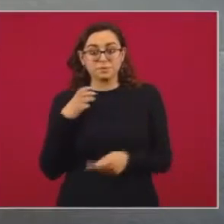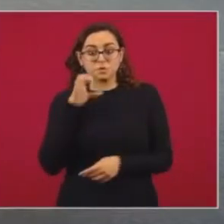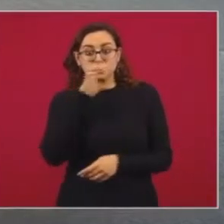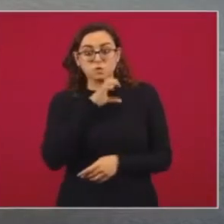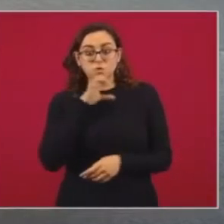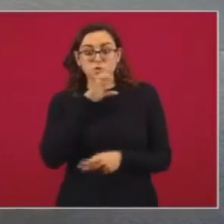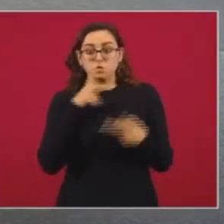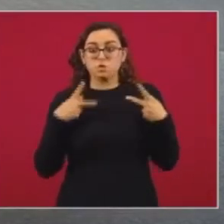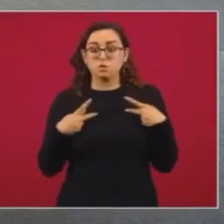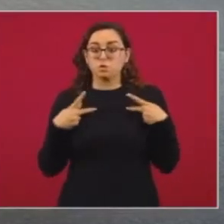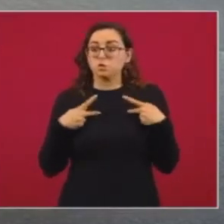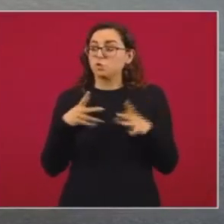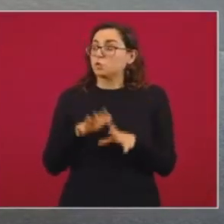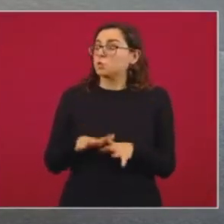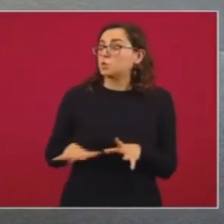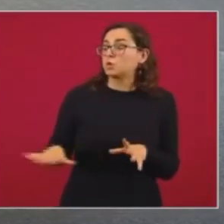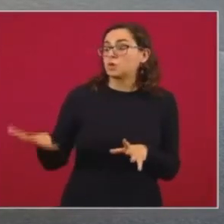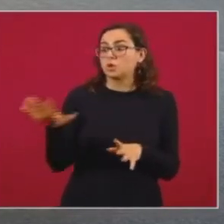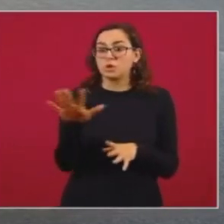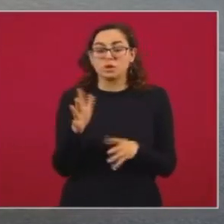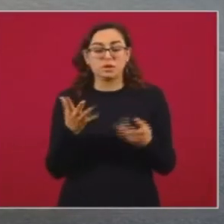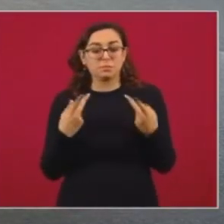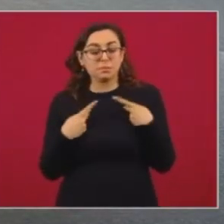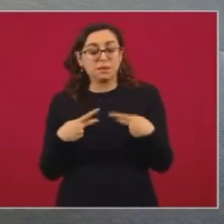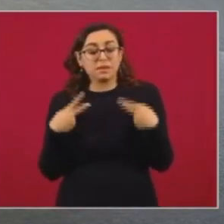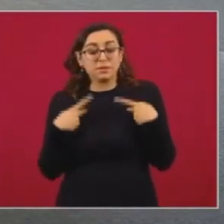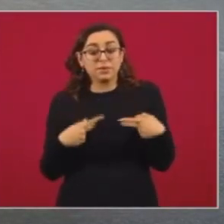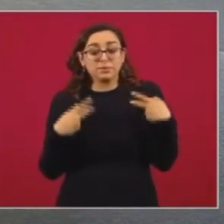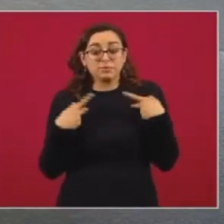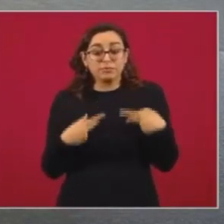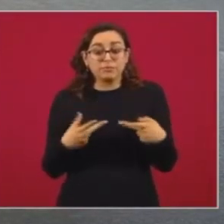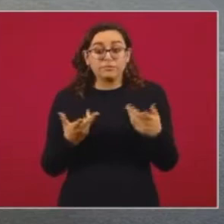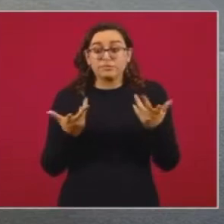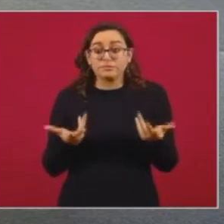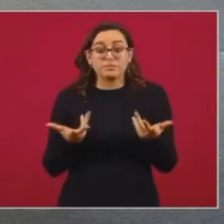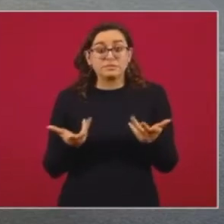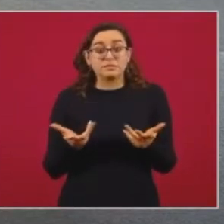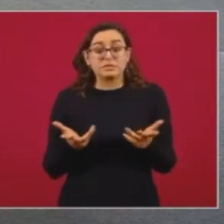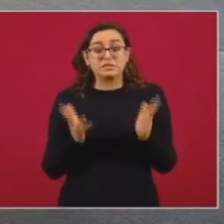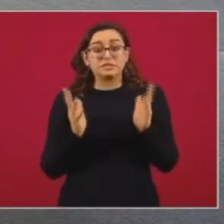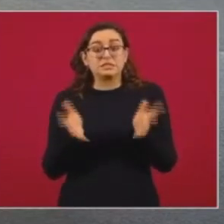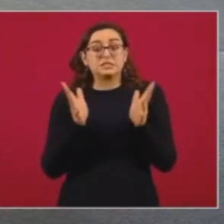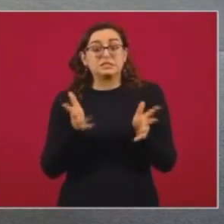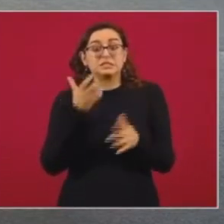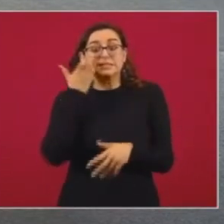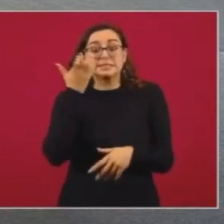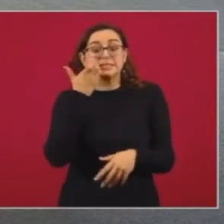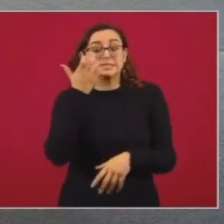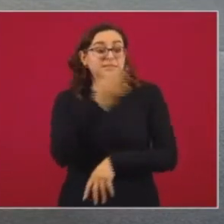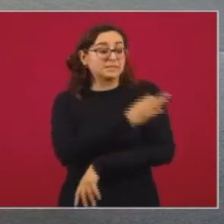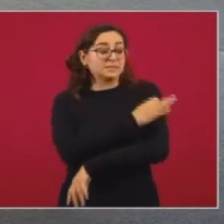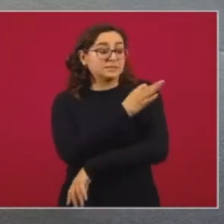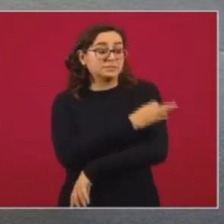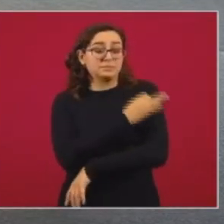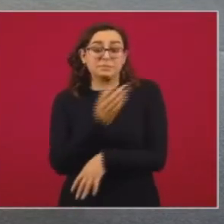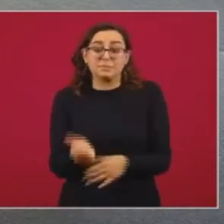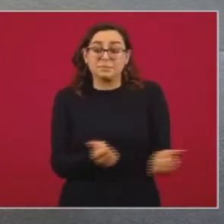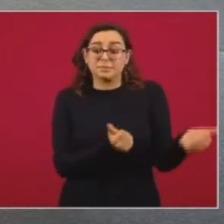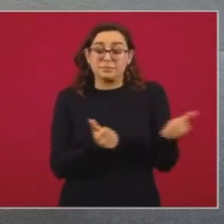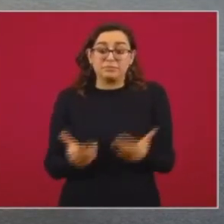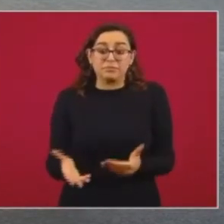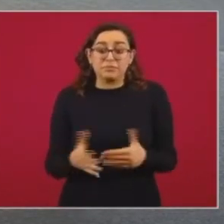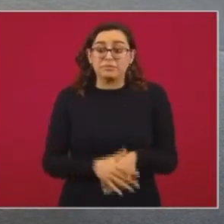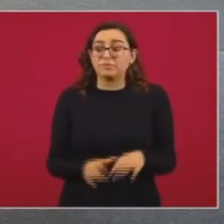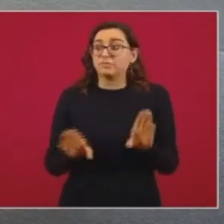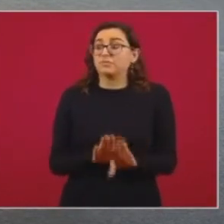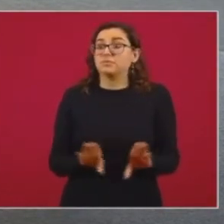vamos a hablar de la gente, vamos a hablar de las personas, vamos a hablar de quienes están más desesperados porque llegue la vacuna, de quienes están más desesperados por la manera